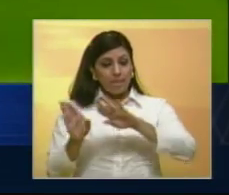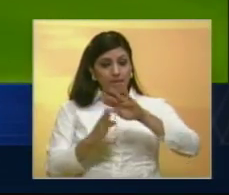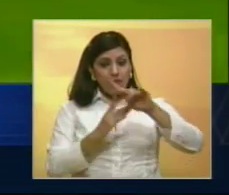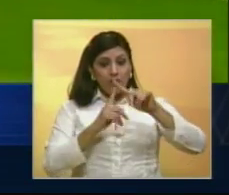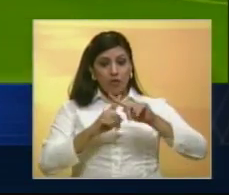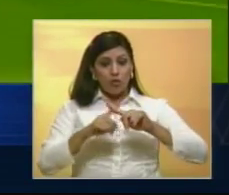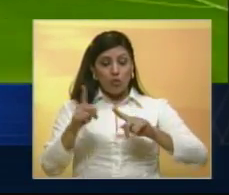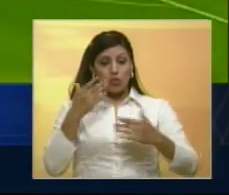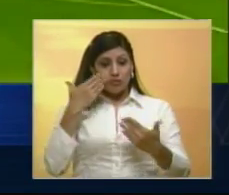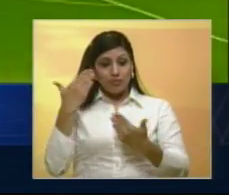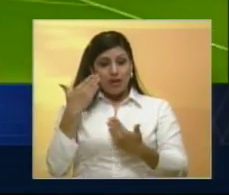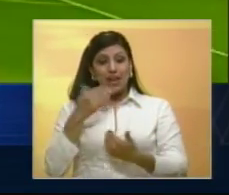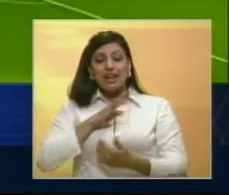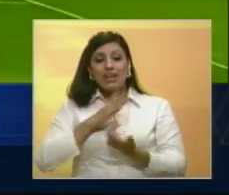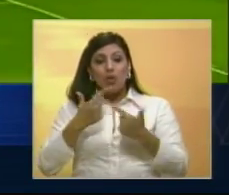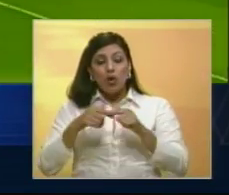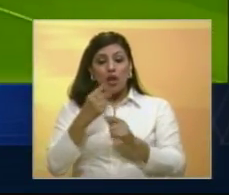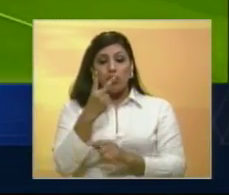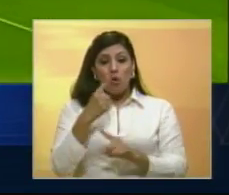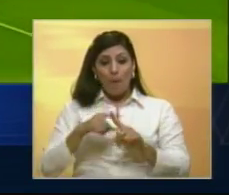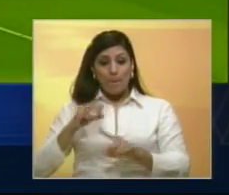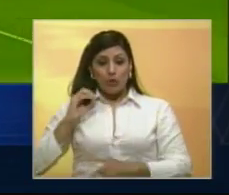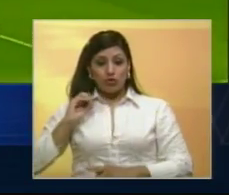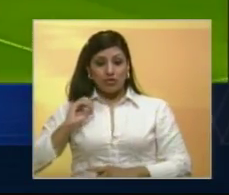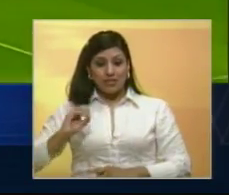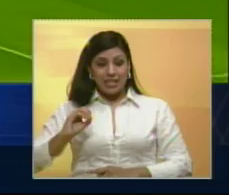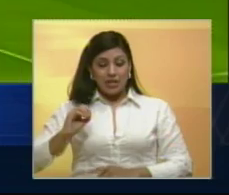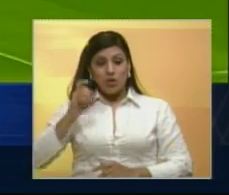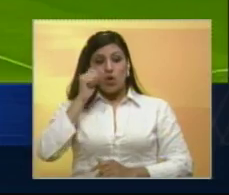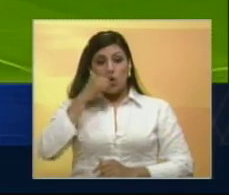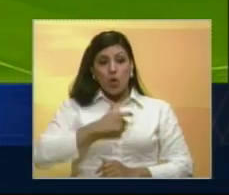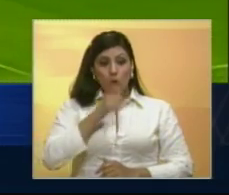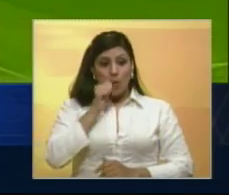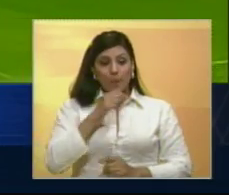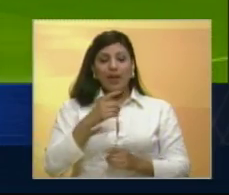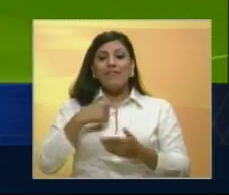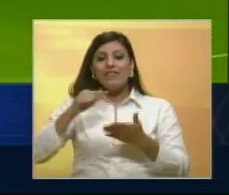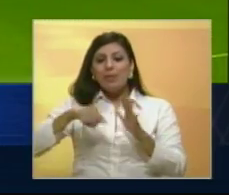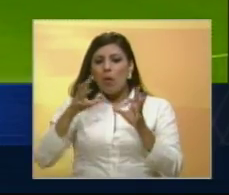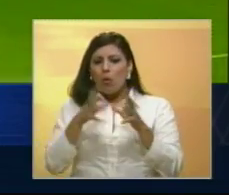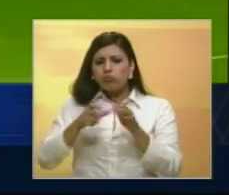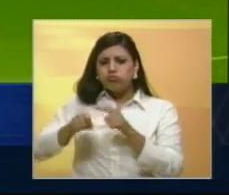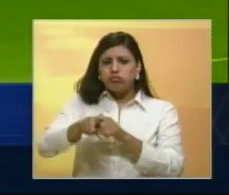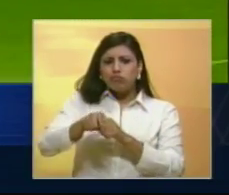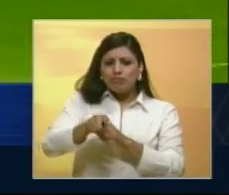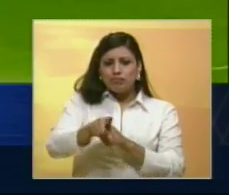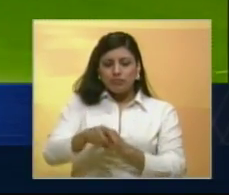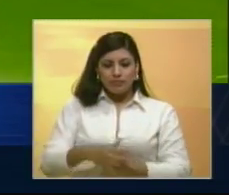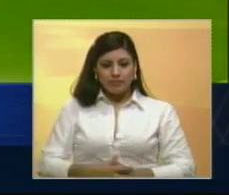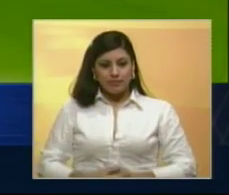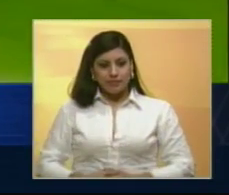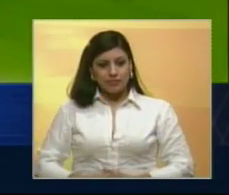En tanto, el Milan se impuso a la Fiorentina 2-0 en San Siro. Vaca y Boateng firmaron los goles del equipo rossonero.